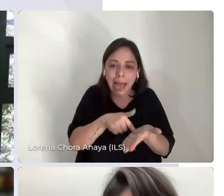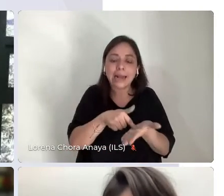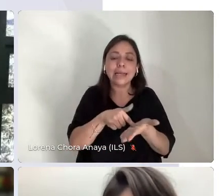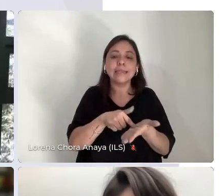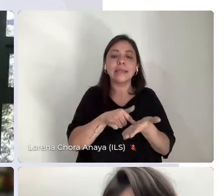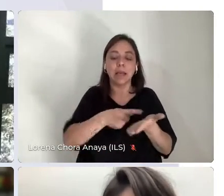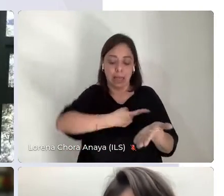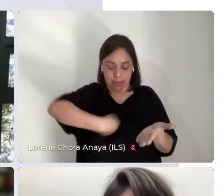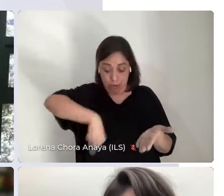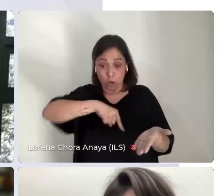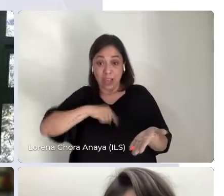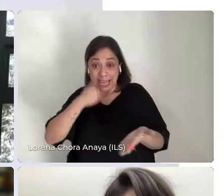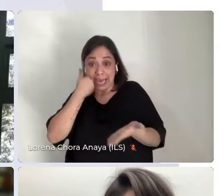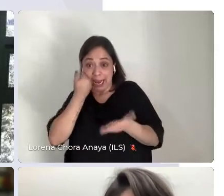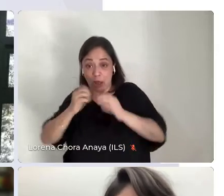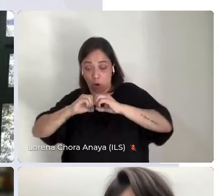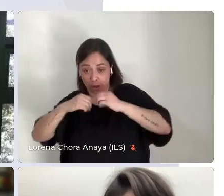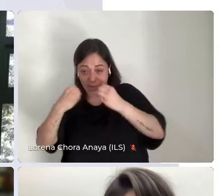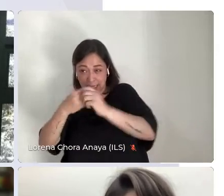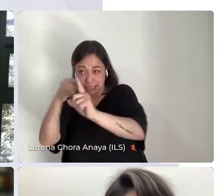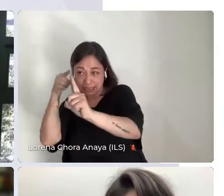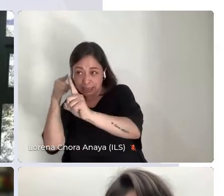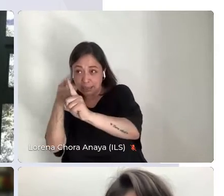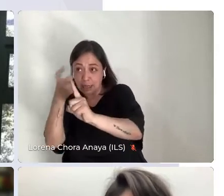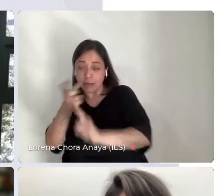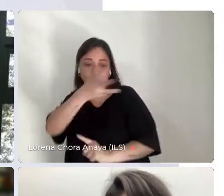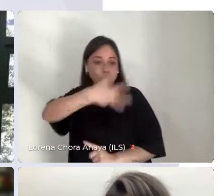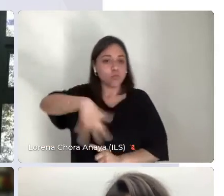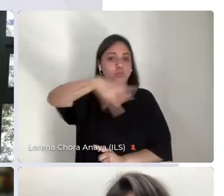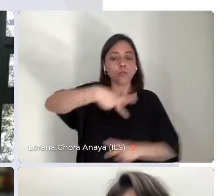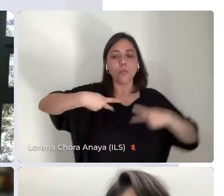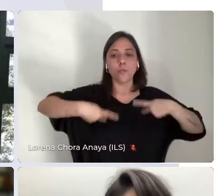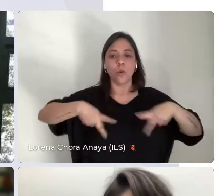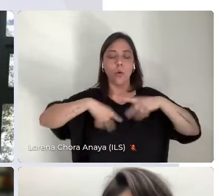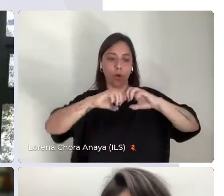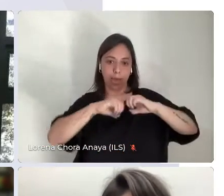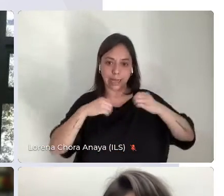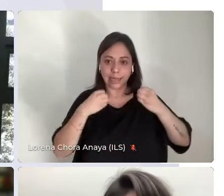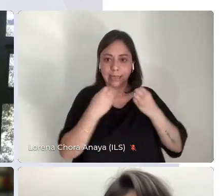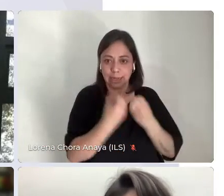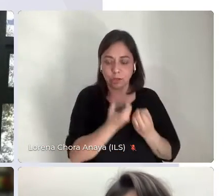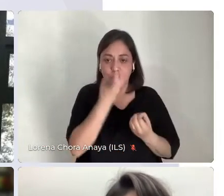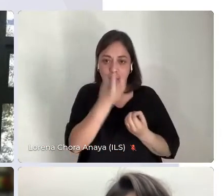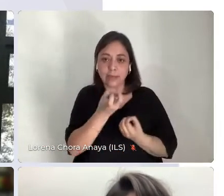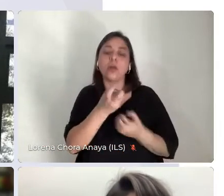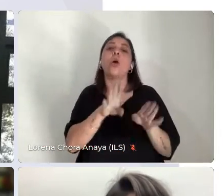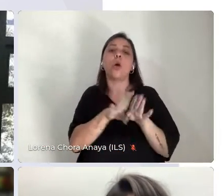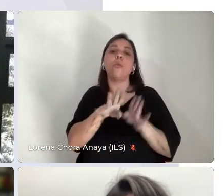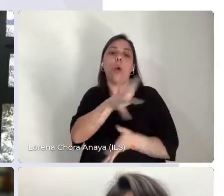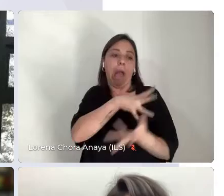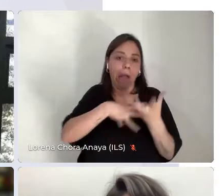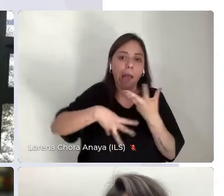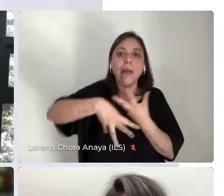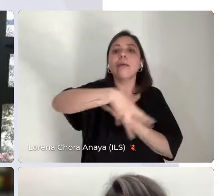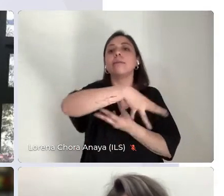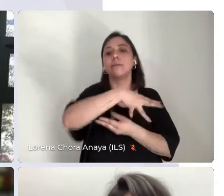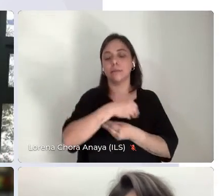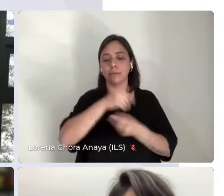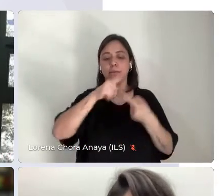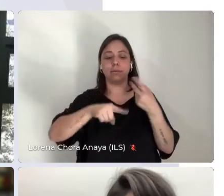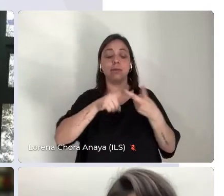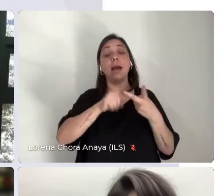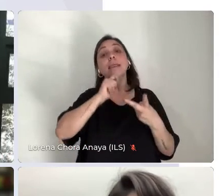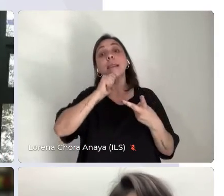como organización. Creo que eso hace más fácil el poder dar y el poder generar valor. Lo otro, que tenga vínculo con